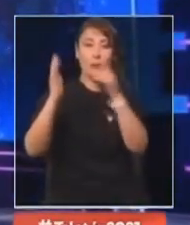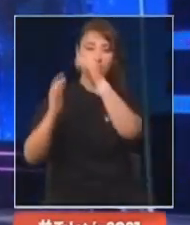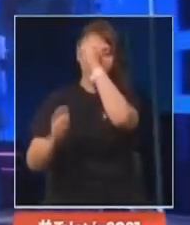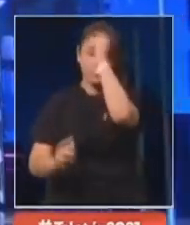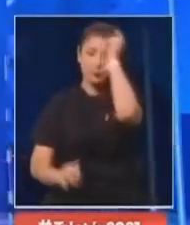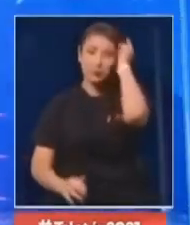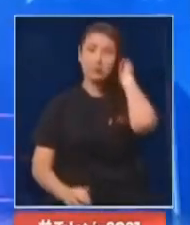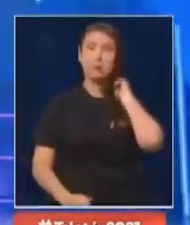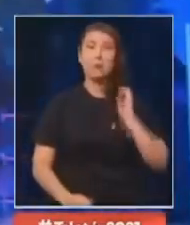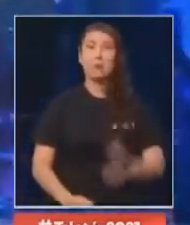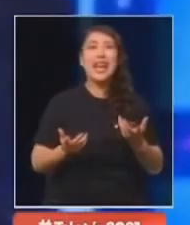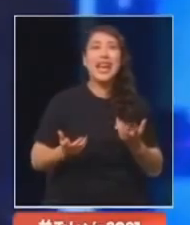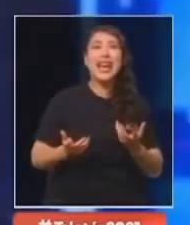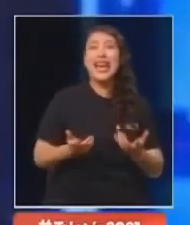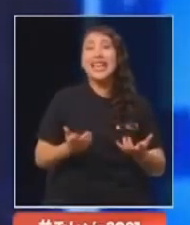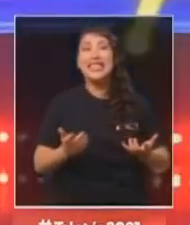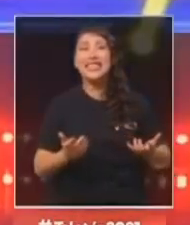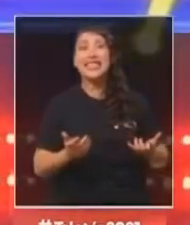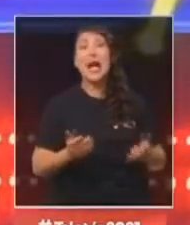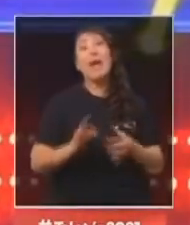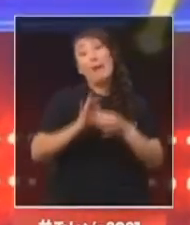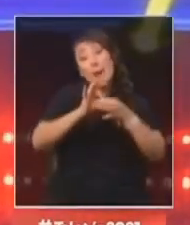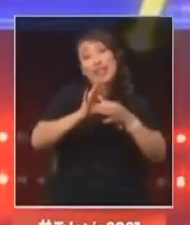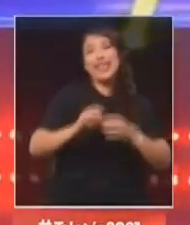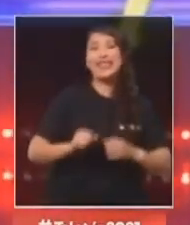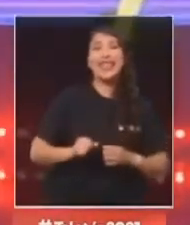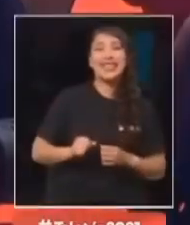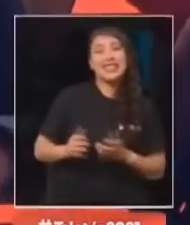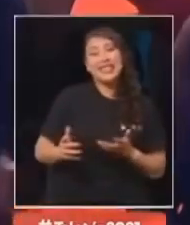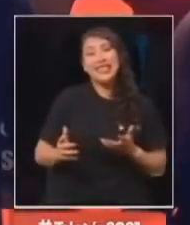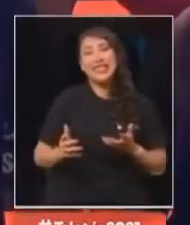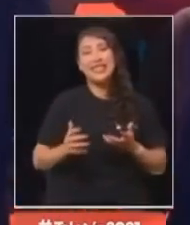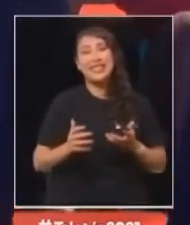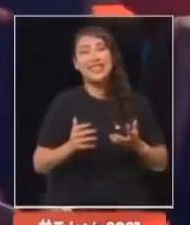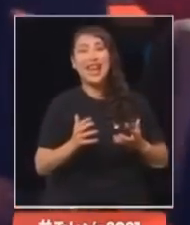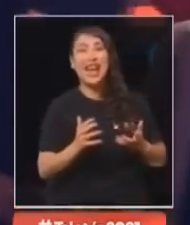Nah. ¿Qué? Muchas gracias.